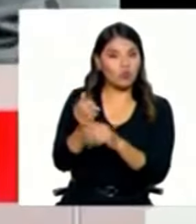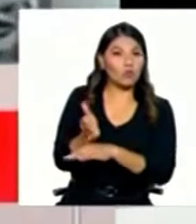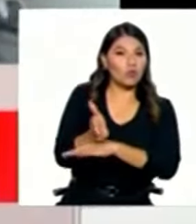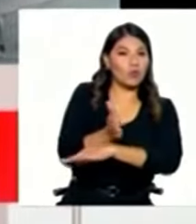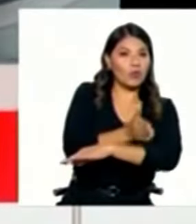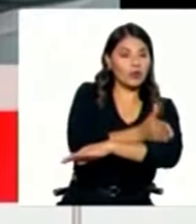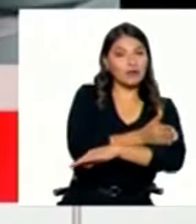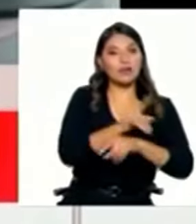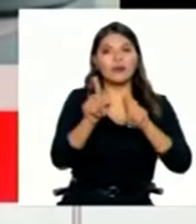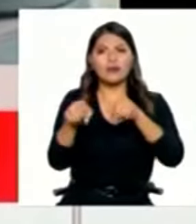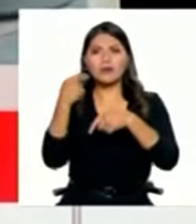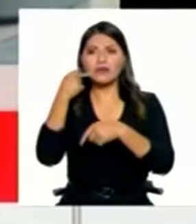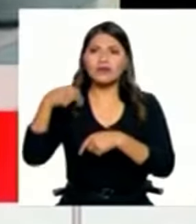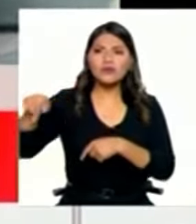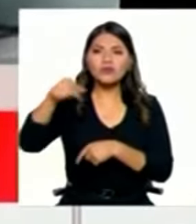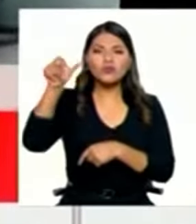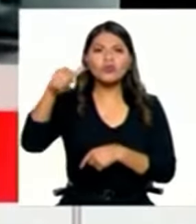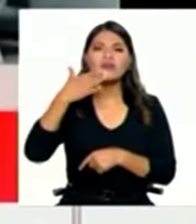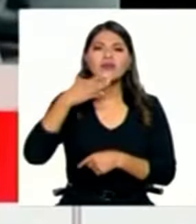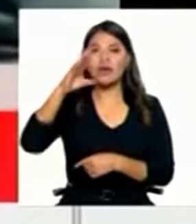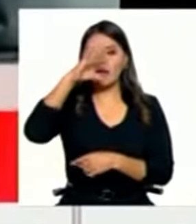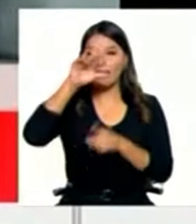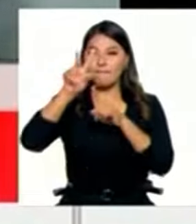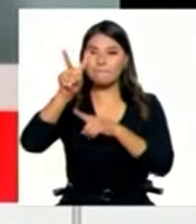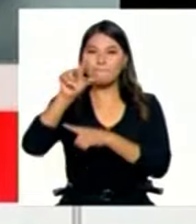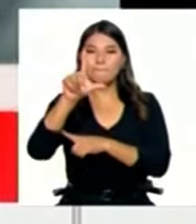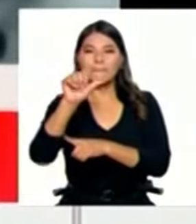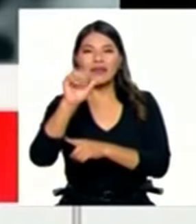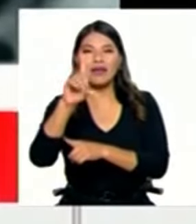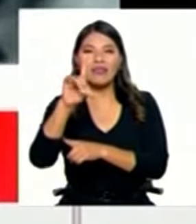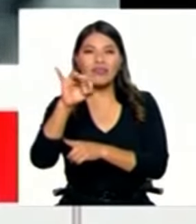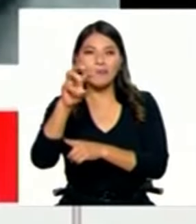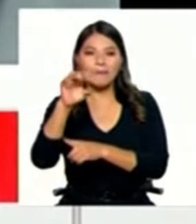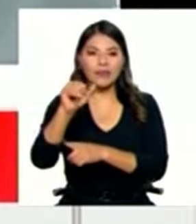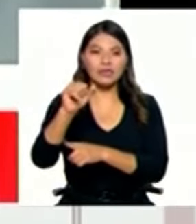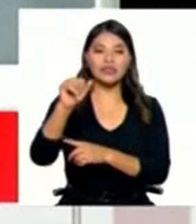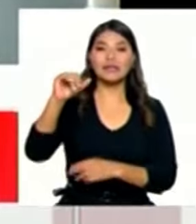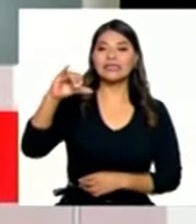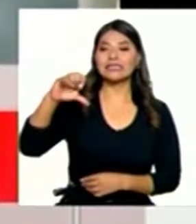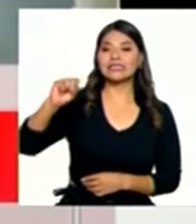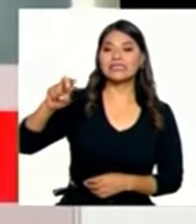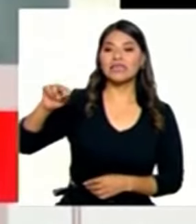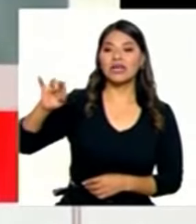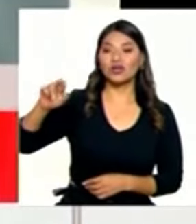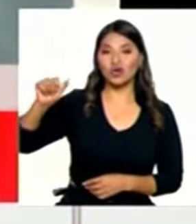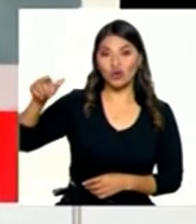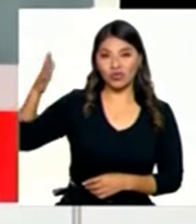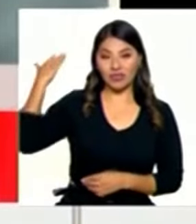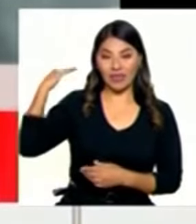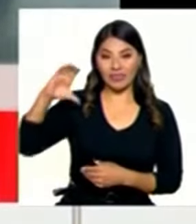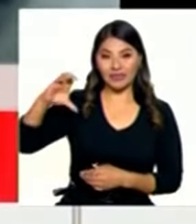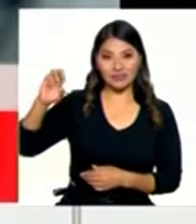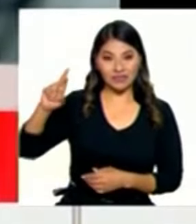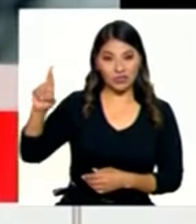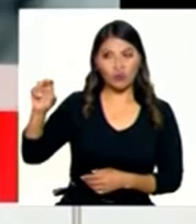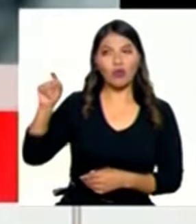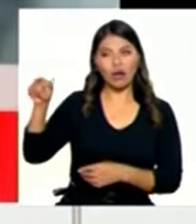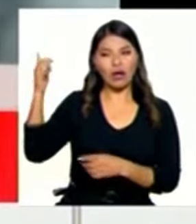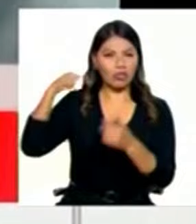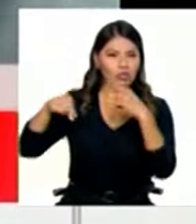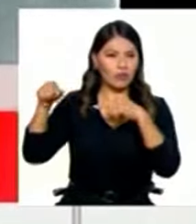involucrado también Vladimir Cerrón, que fue gobernador regional justamente. Pero hay algunos datos también interesantes aquí